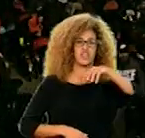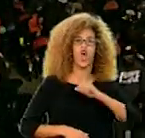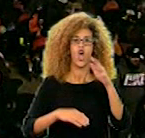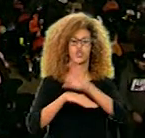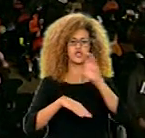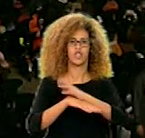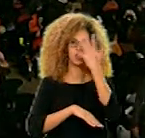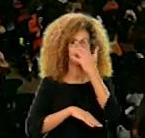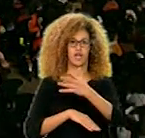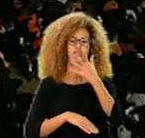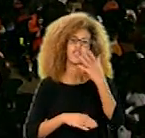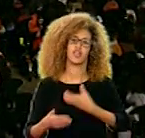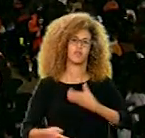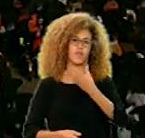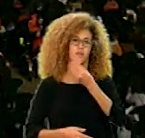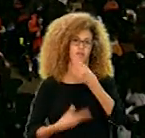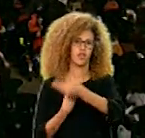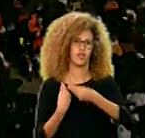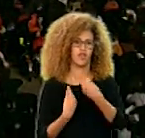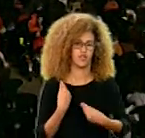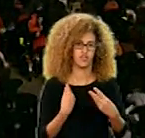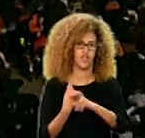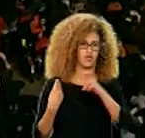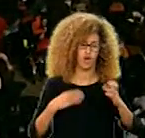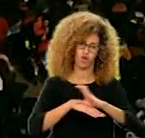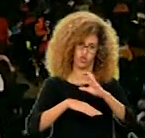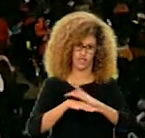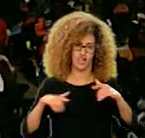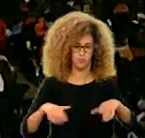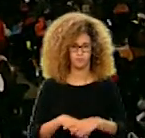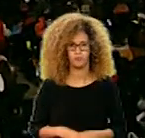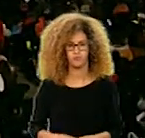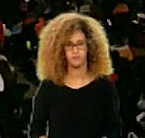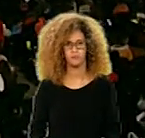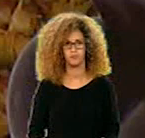Las Palmas de Gran Canaria, entre otras concejalías.